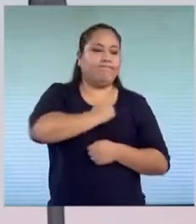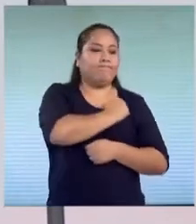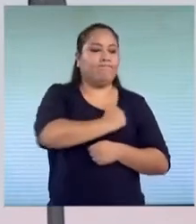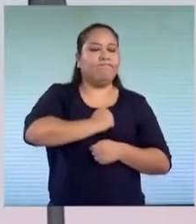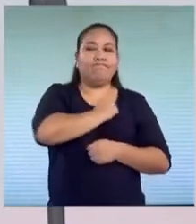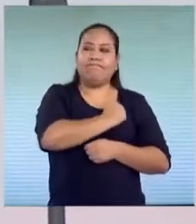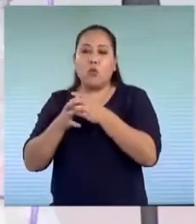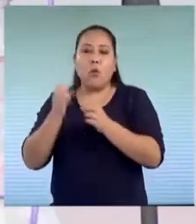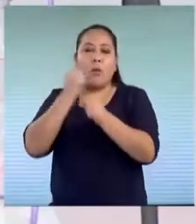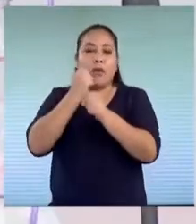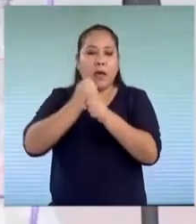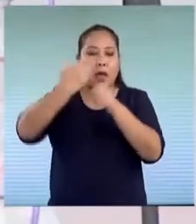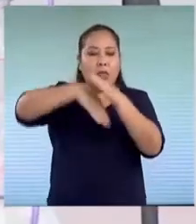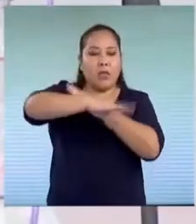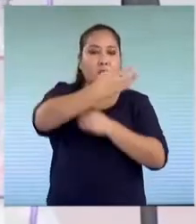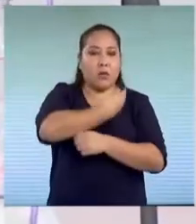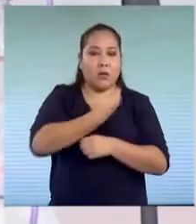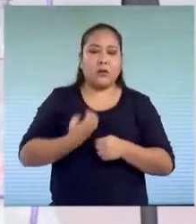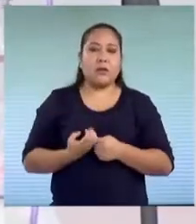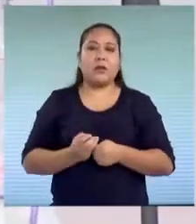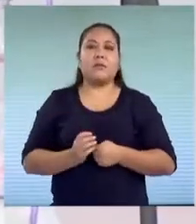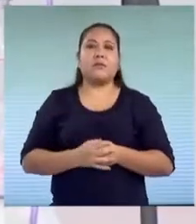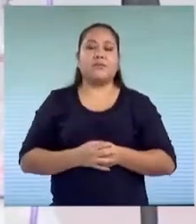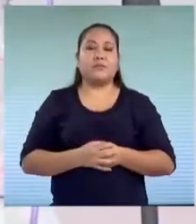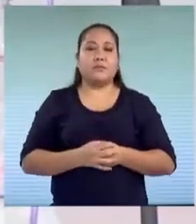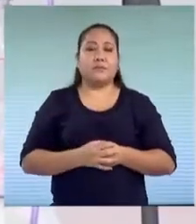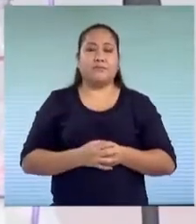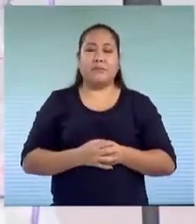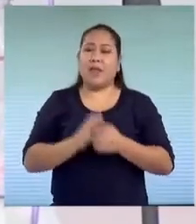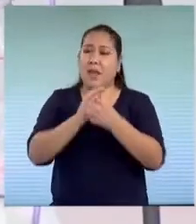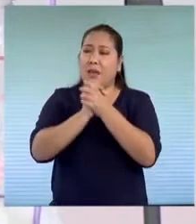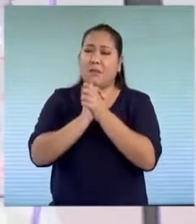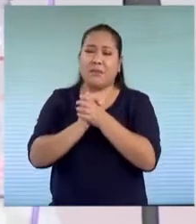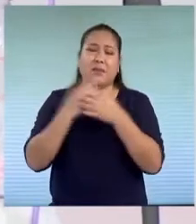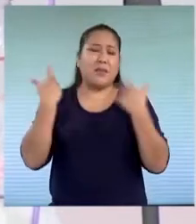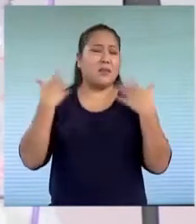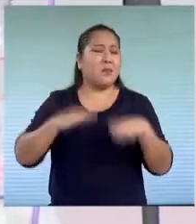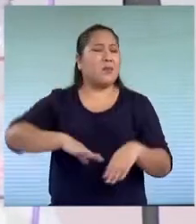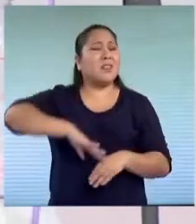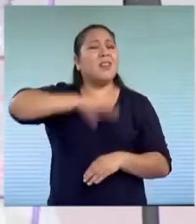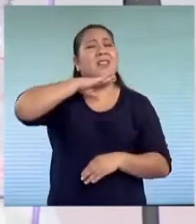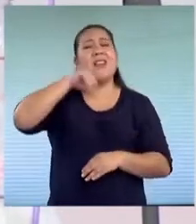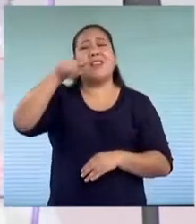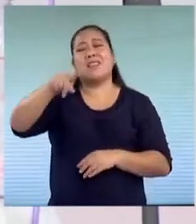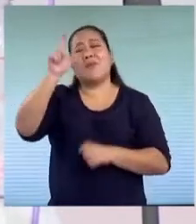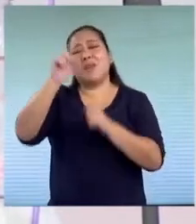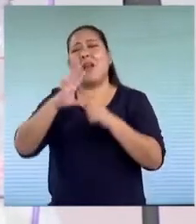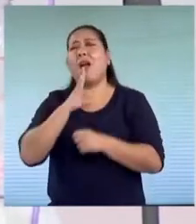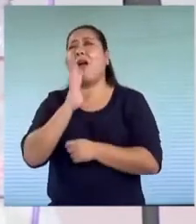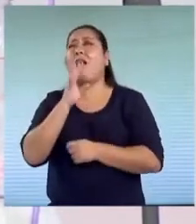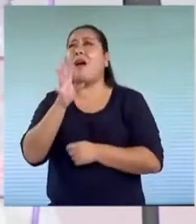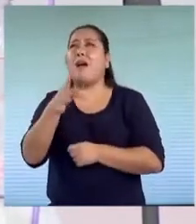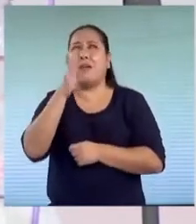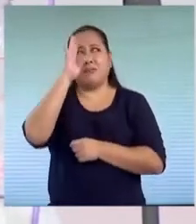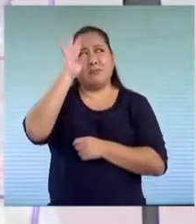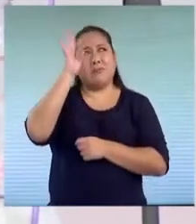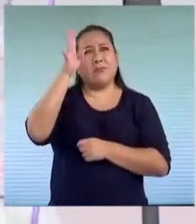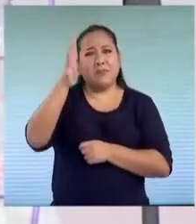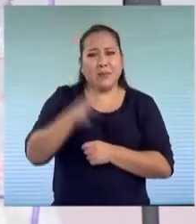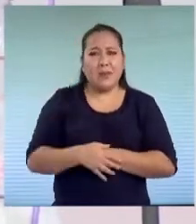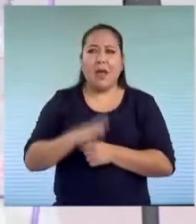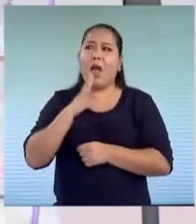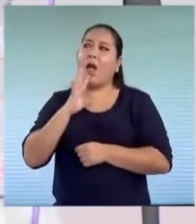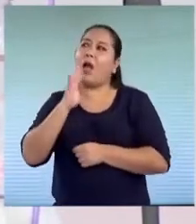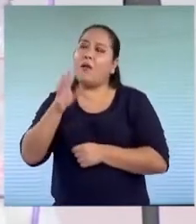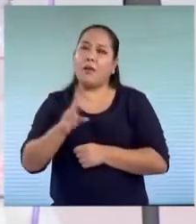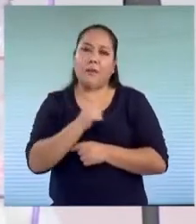señor Castillo. Queridos amigos, estamos hartos de esos floreros que hablan de todo, pero que no se fijan,